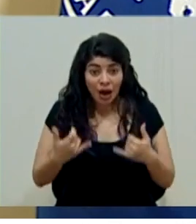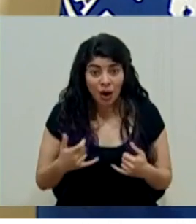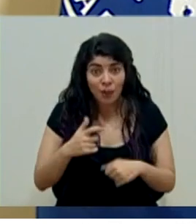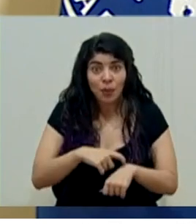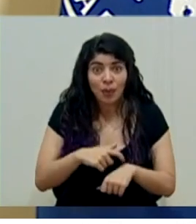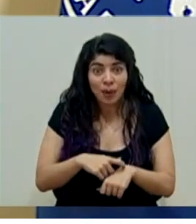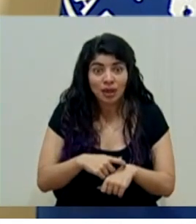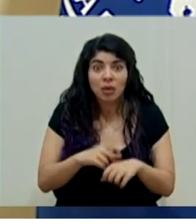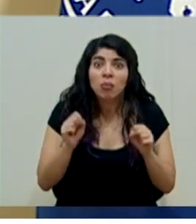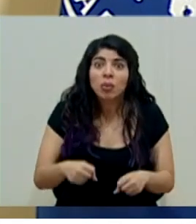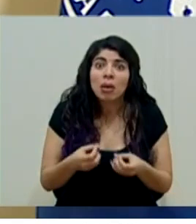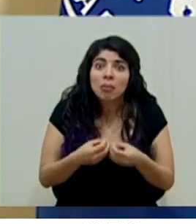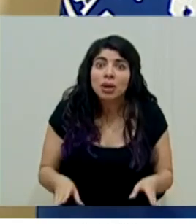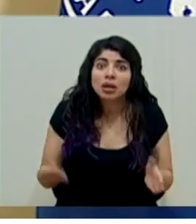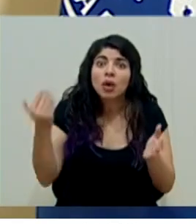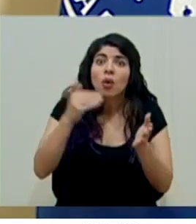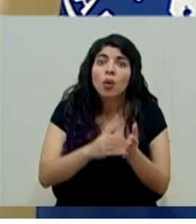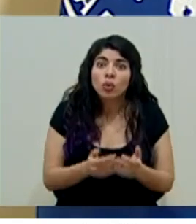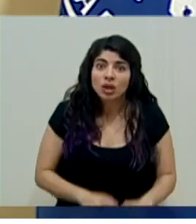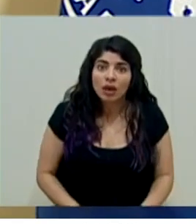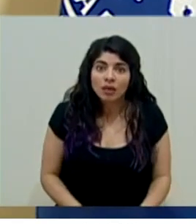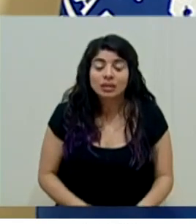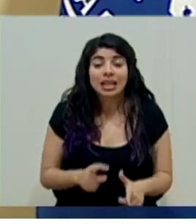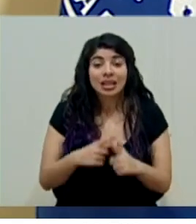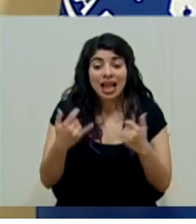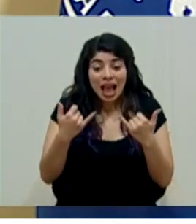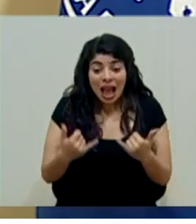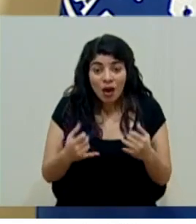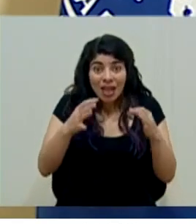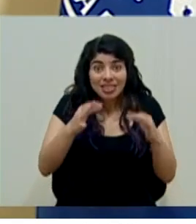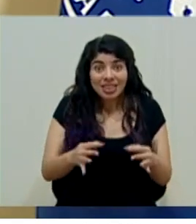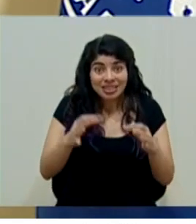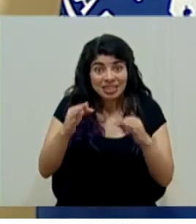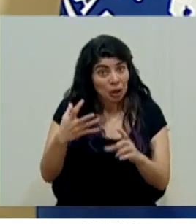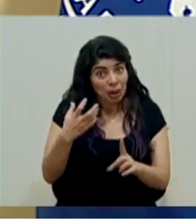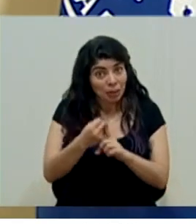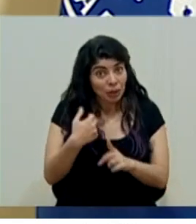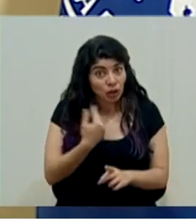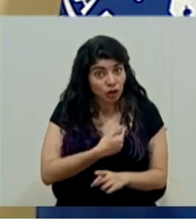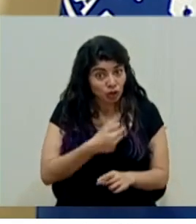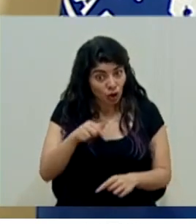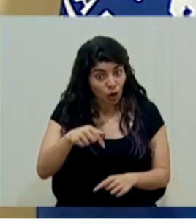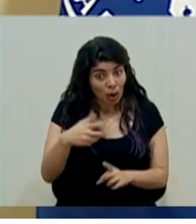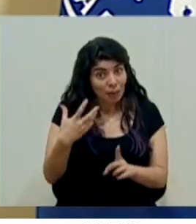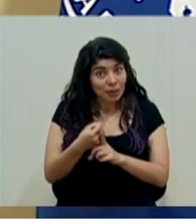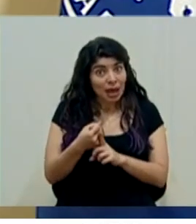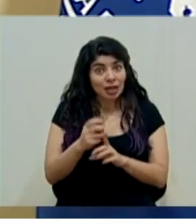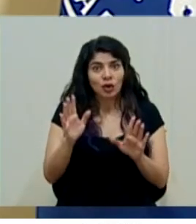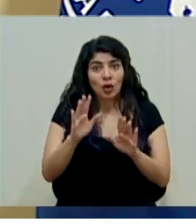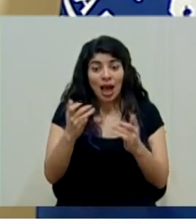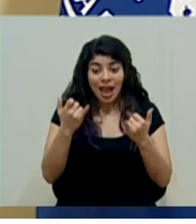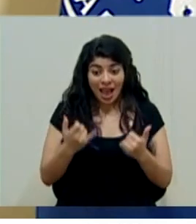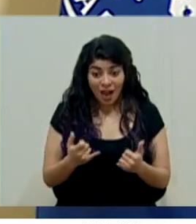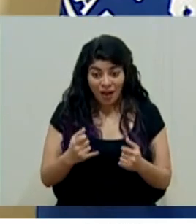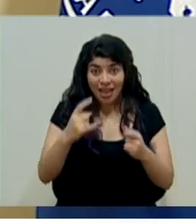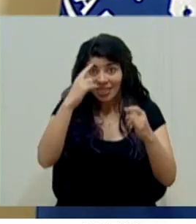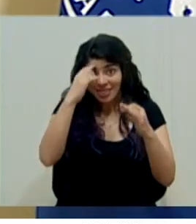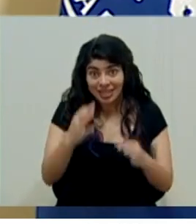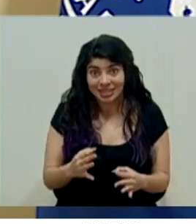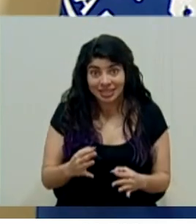donde podemos volverlo a perder. Entonces, lo que decidamos ahora no nos impacta hoy. Lo que decidamos